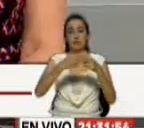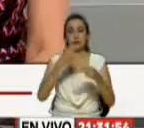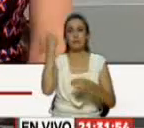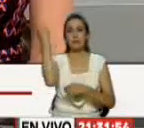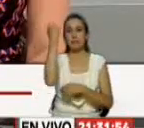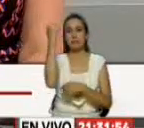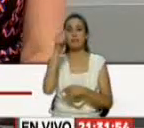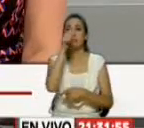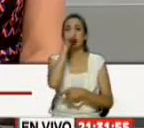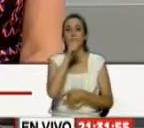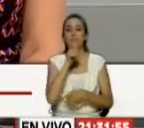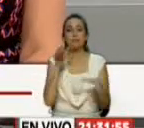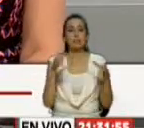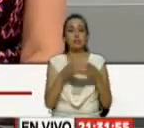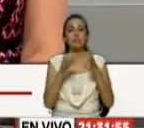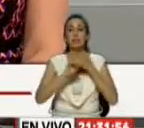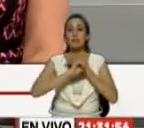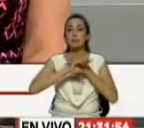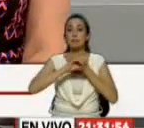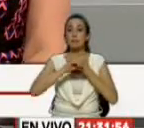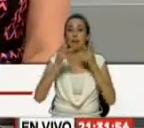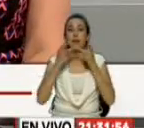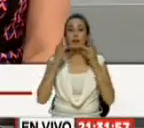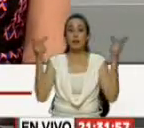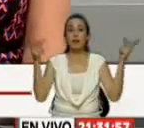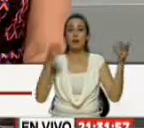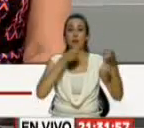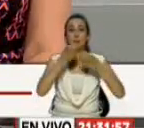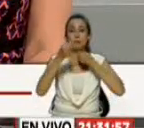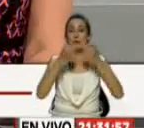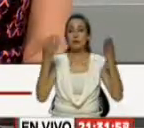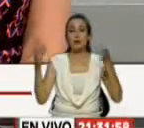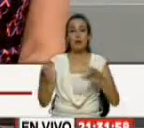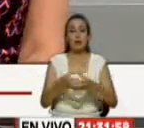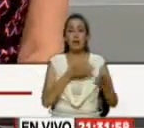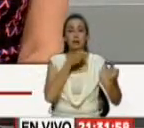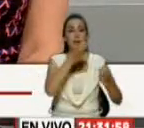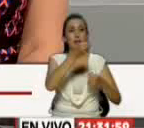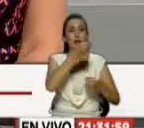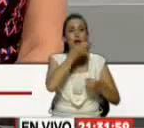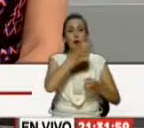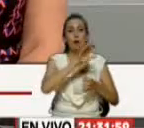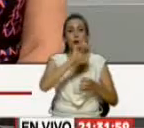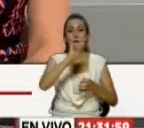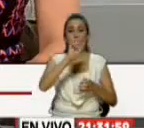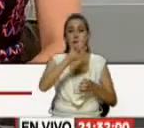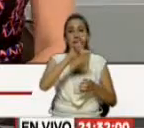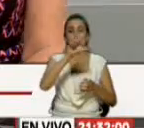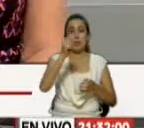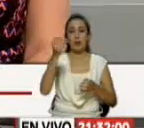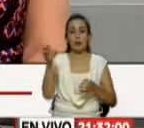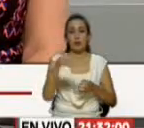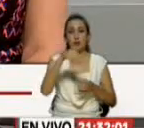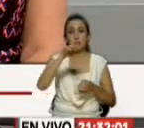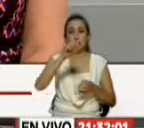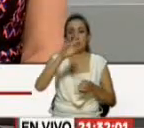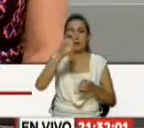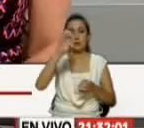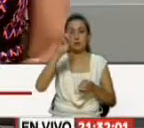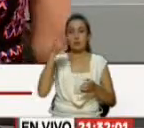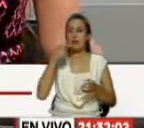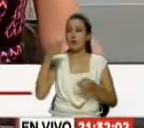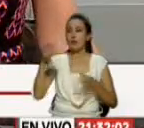a transmitir a través de los medios públicos con la conducción de Carlos Montero. Sus realizadores manifestaron su satisfacción por el